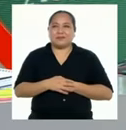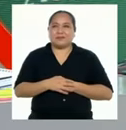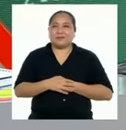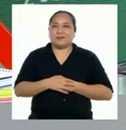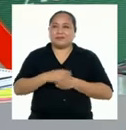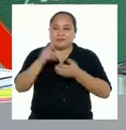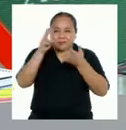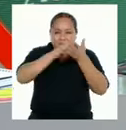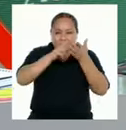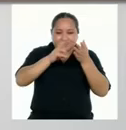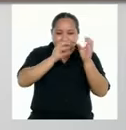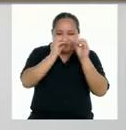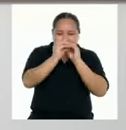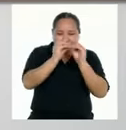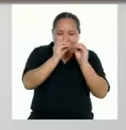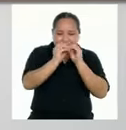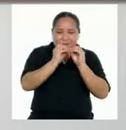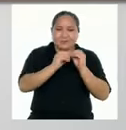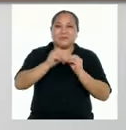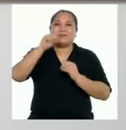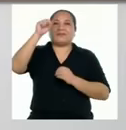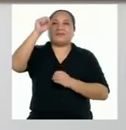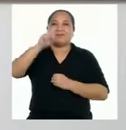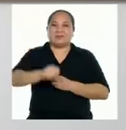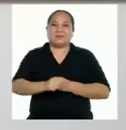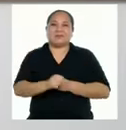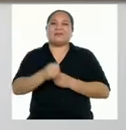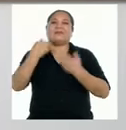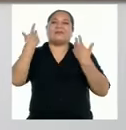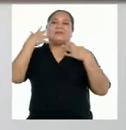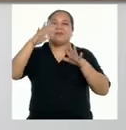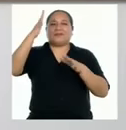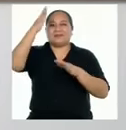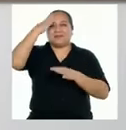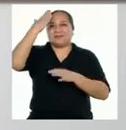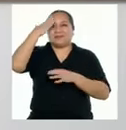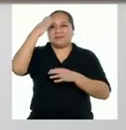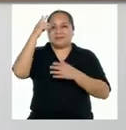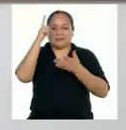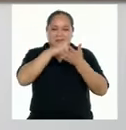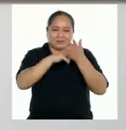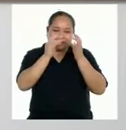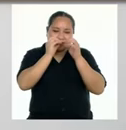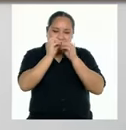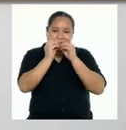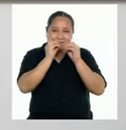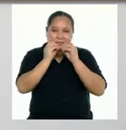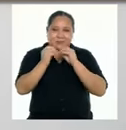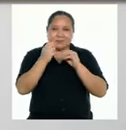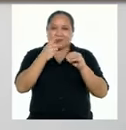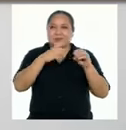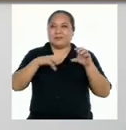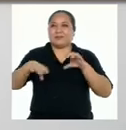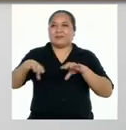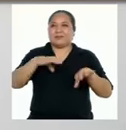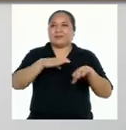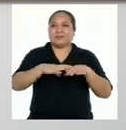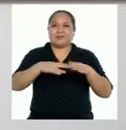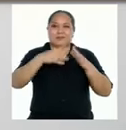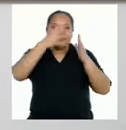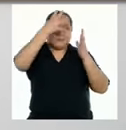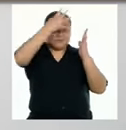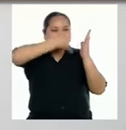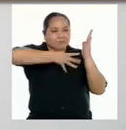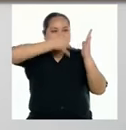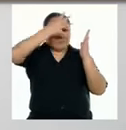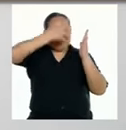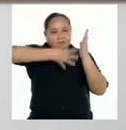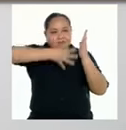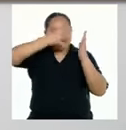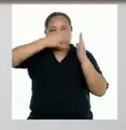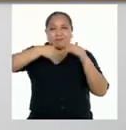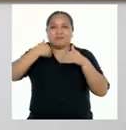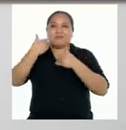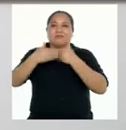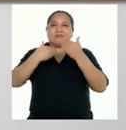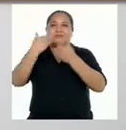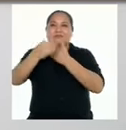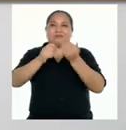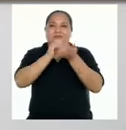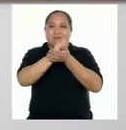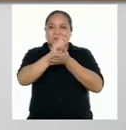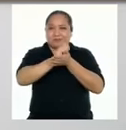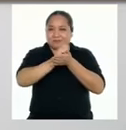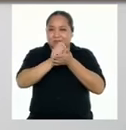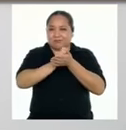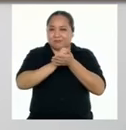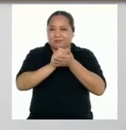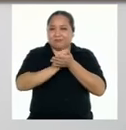La revisión. Sí, ya sabemos que la revisión debemos realizarla a lo largo de todo el proceso de escritura